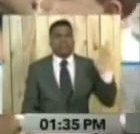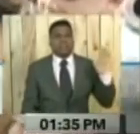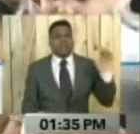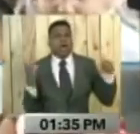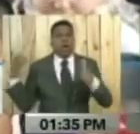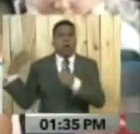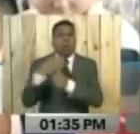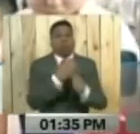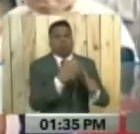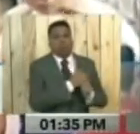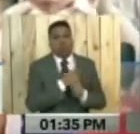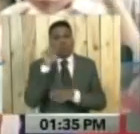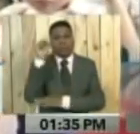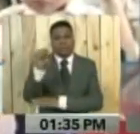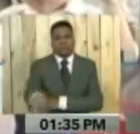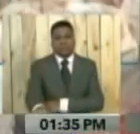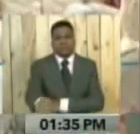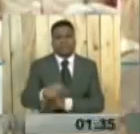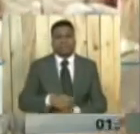logre derrotar